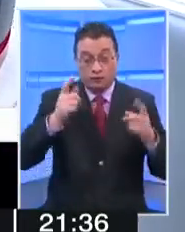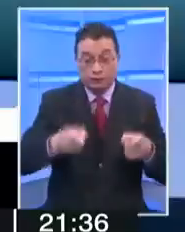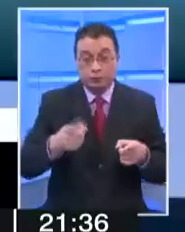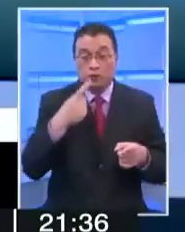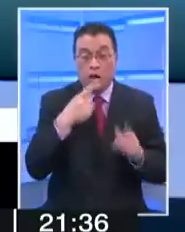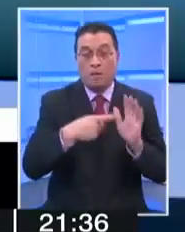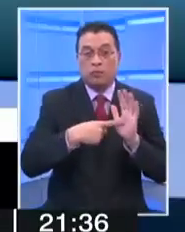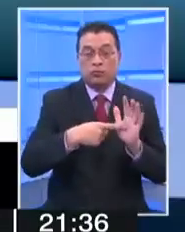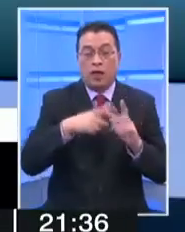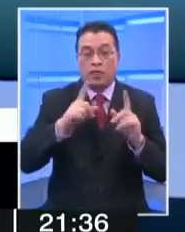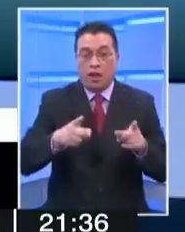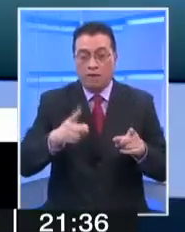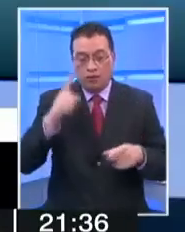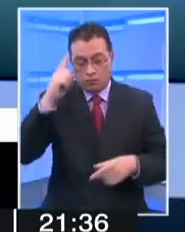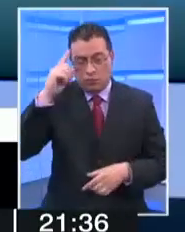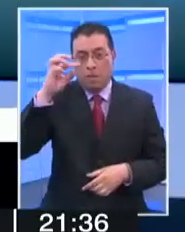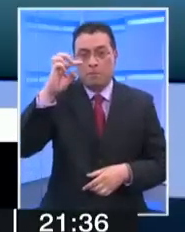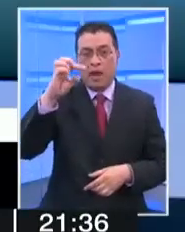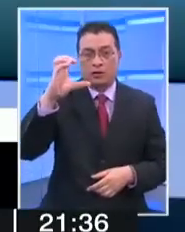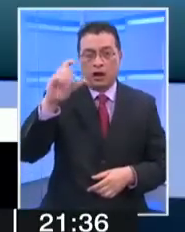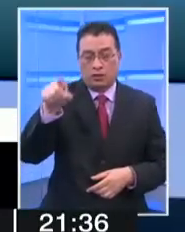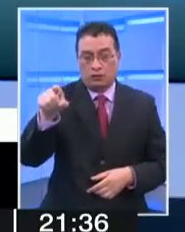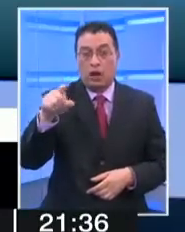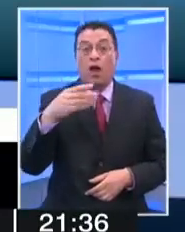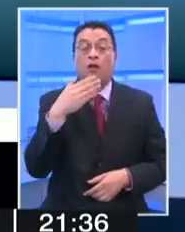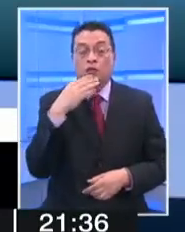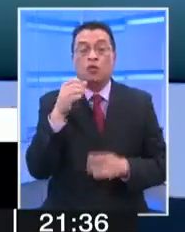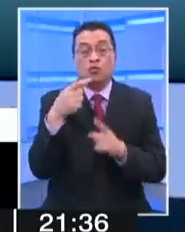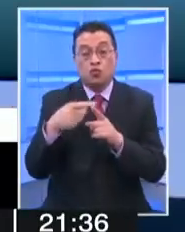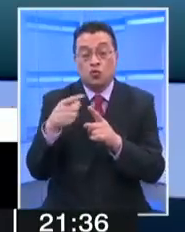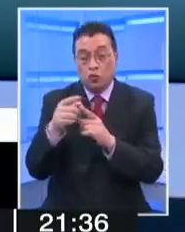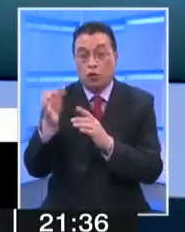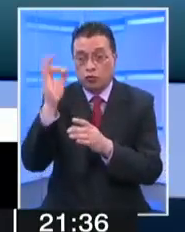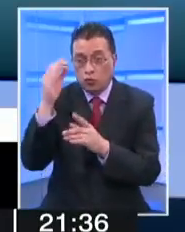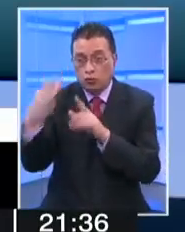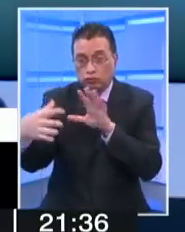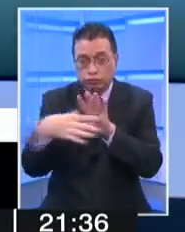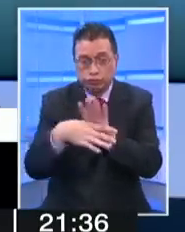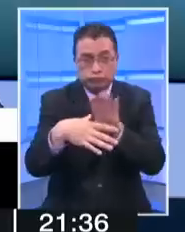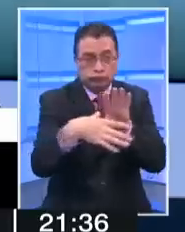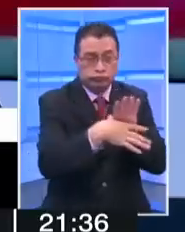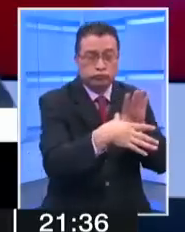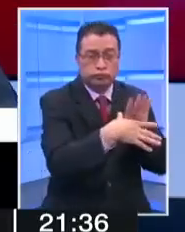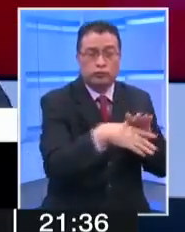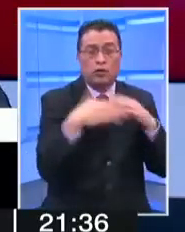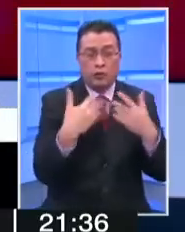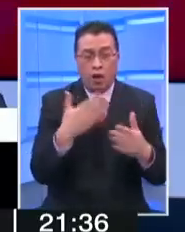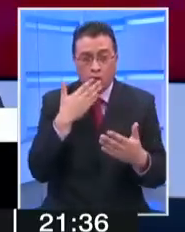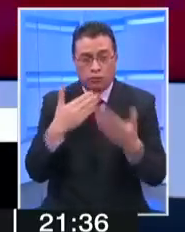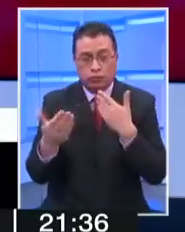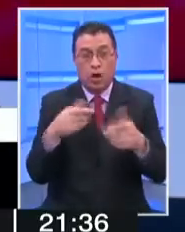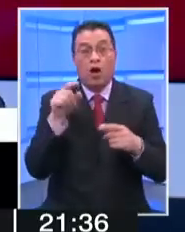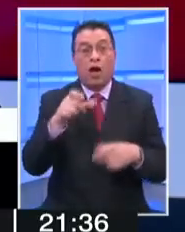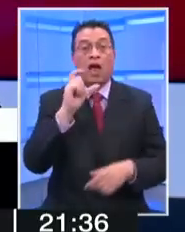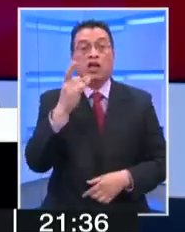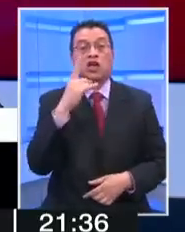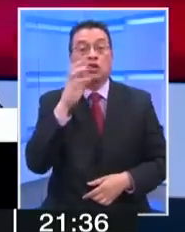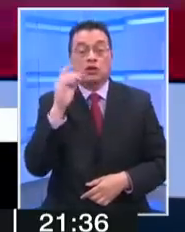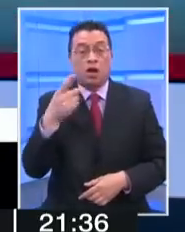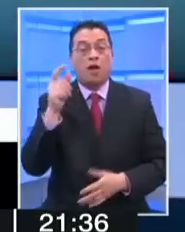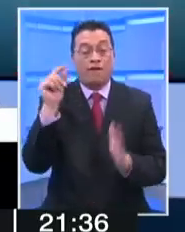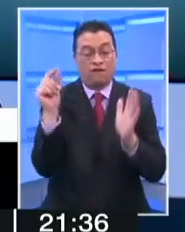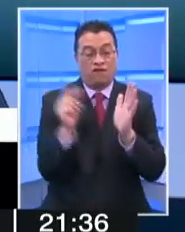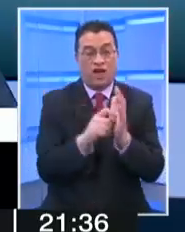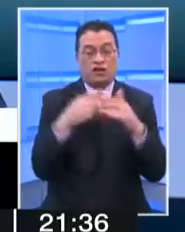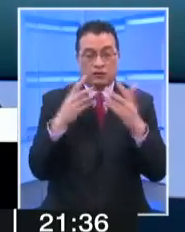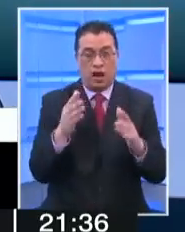presentación que tiene que tomar el partido comunista y para eso se ha reunido con varios candidatos Les costó llegar a una fecha para la reunión con Alejandro guill pero ayer